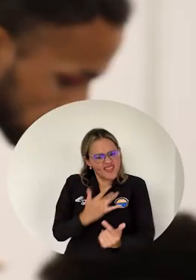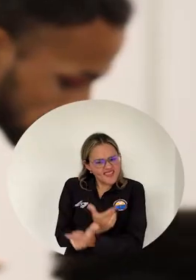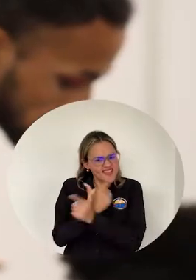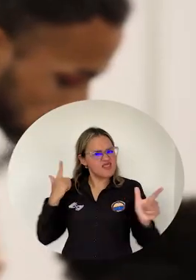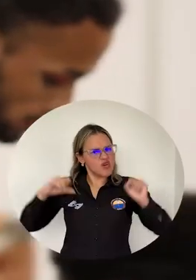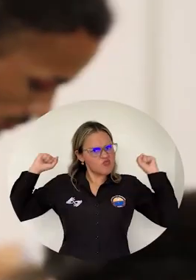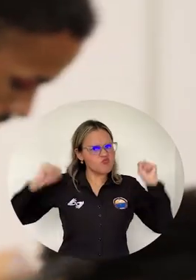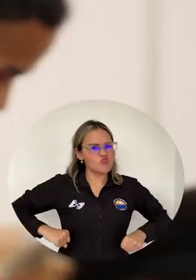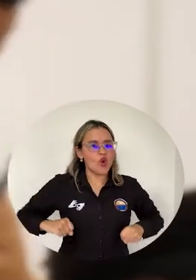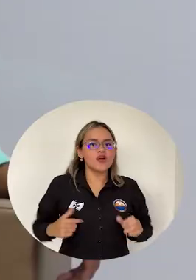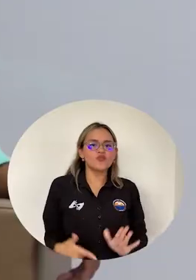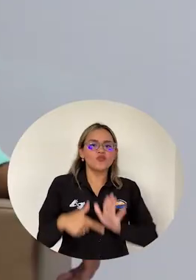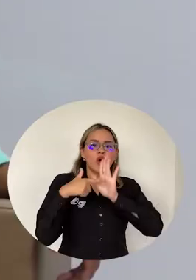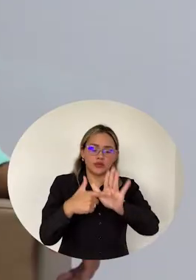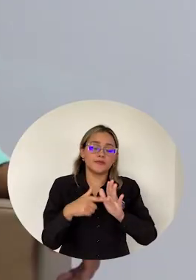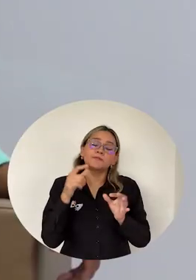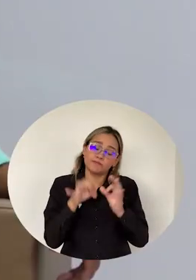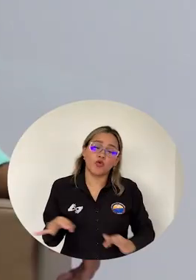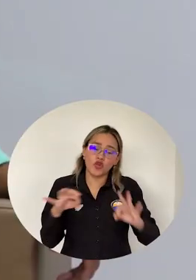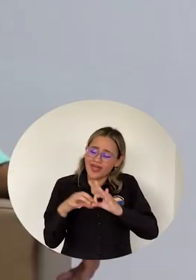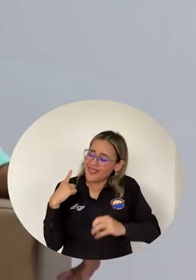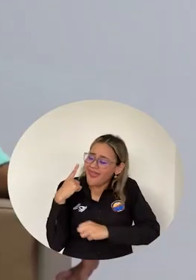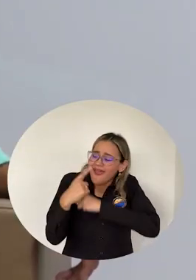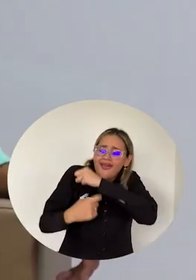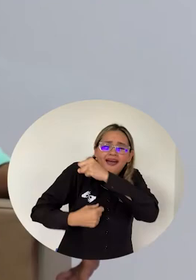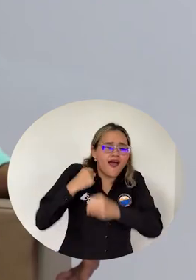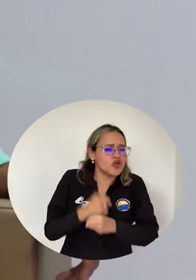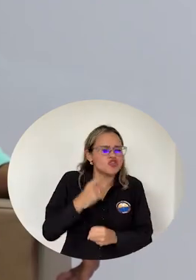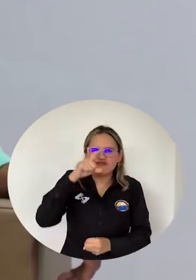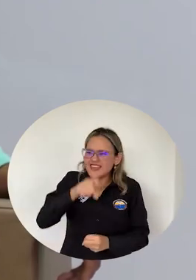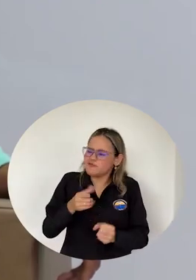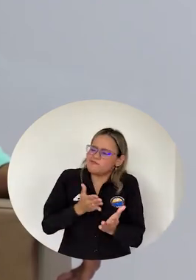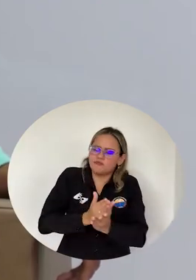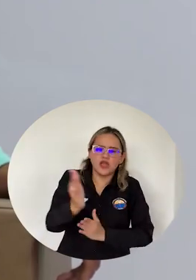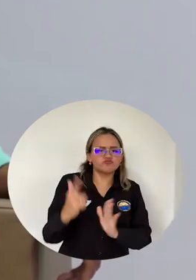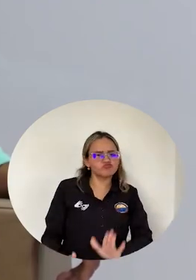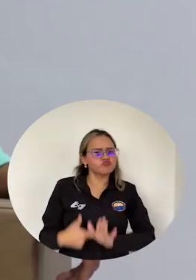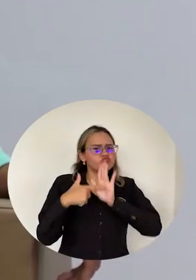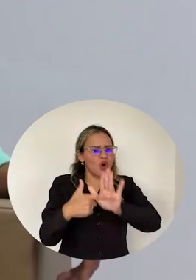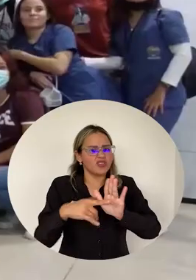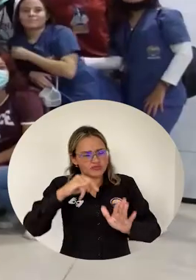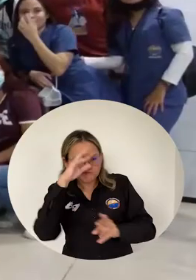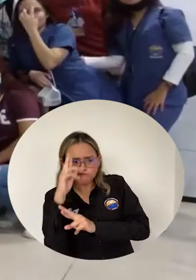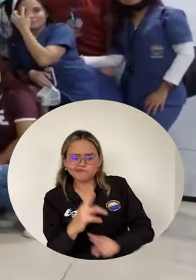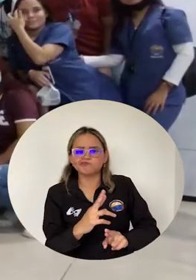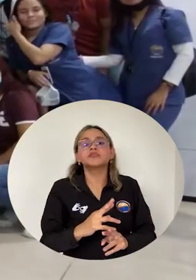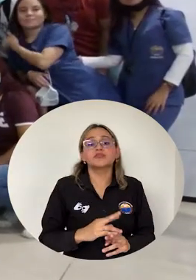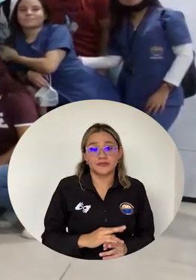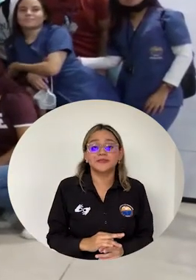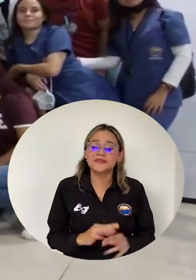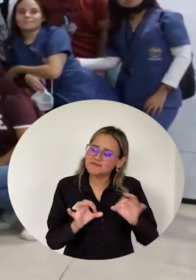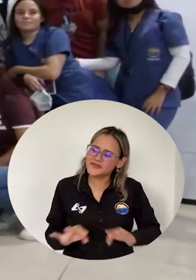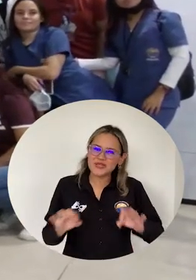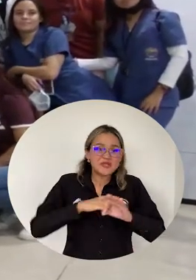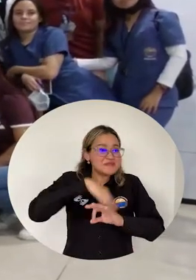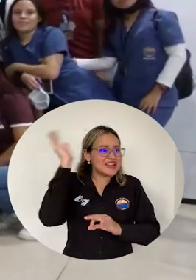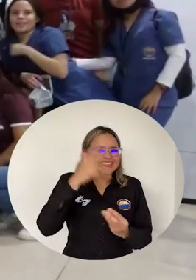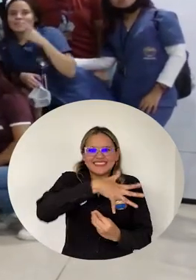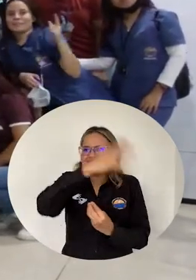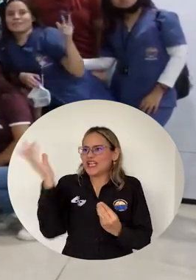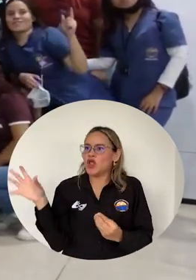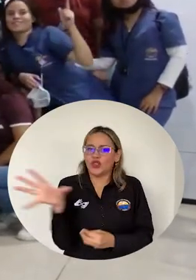mantengámonos orgullosos Los 365 días del año En todo momento Y en toda hora Porque la diversidad Insisto es nuestra mayor fortaleza